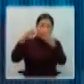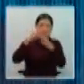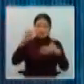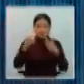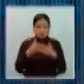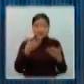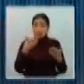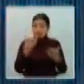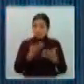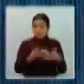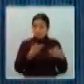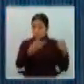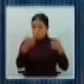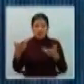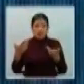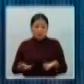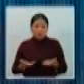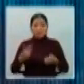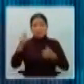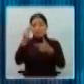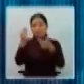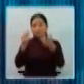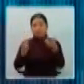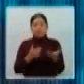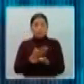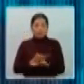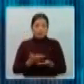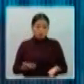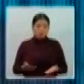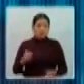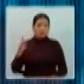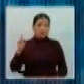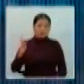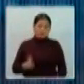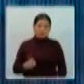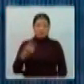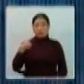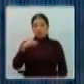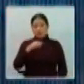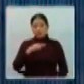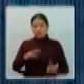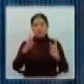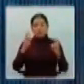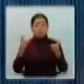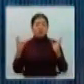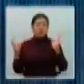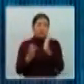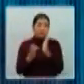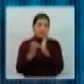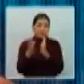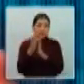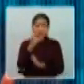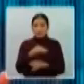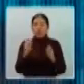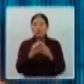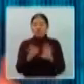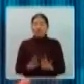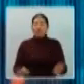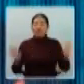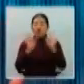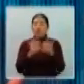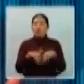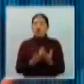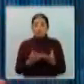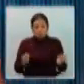son elementos, Camila, que hacen precisamente a un censo y la importancia de los datos que van a